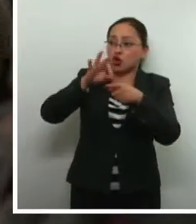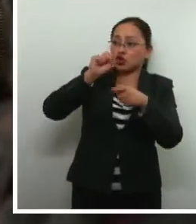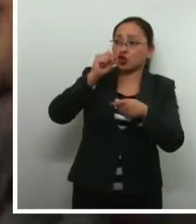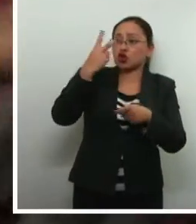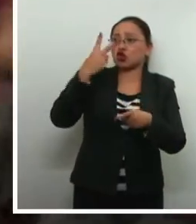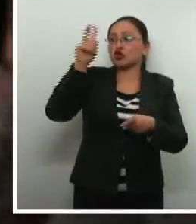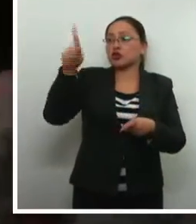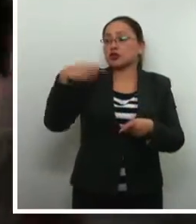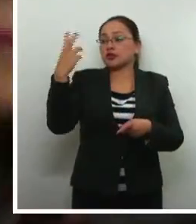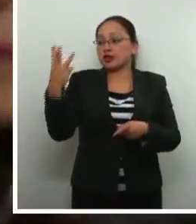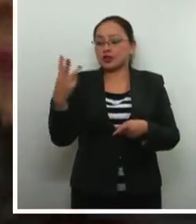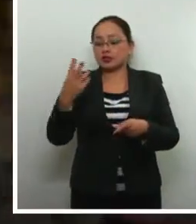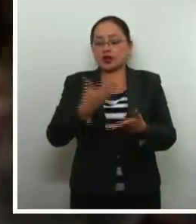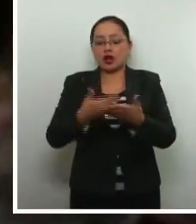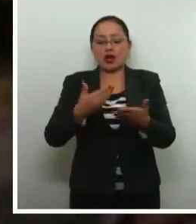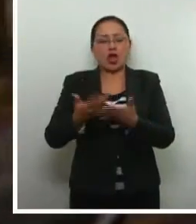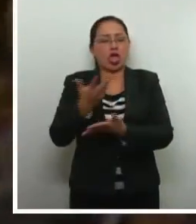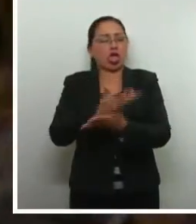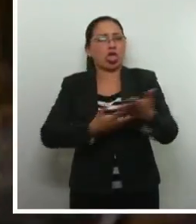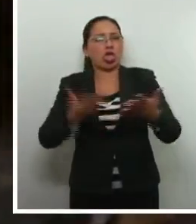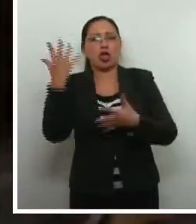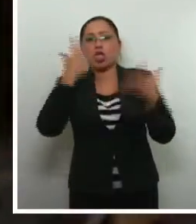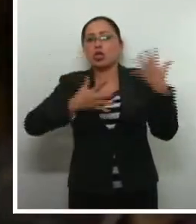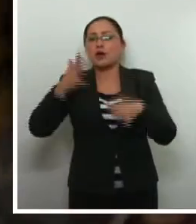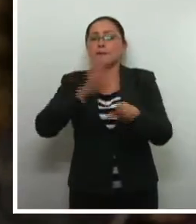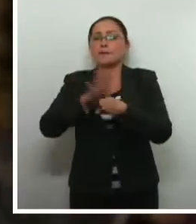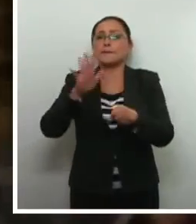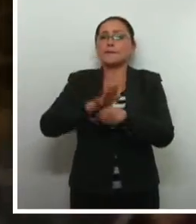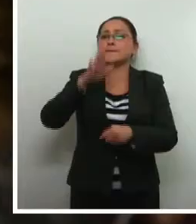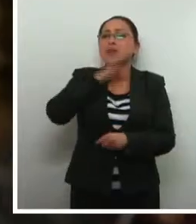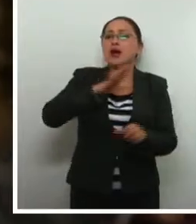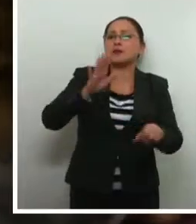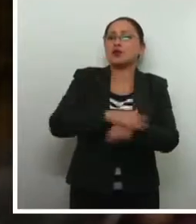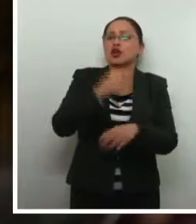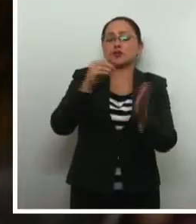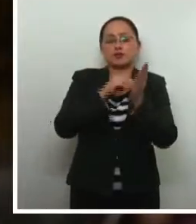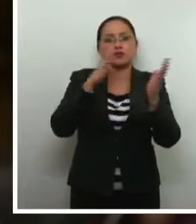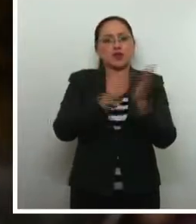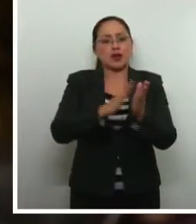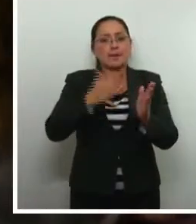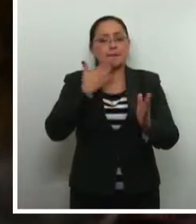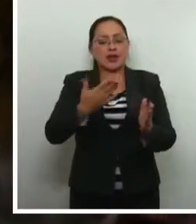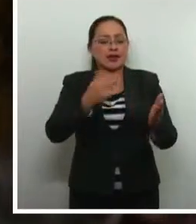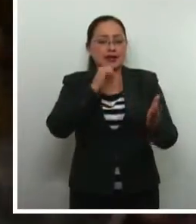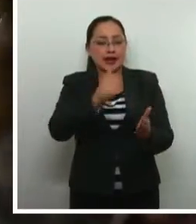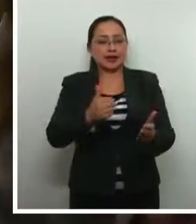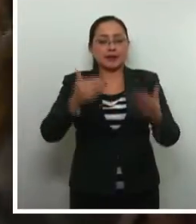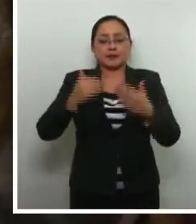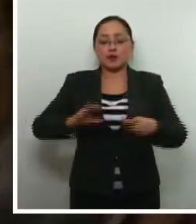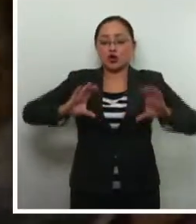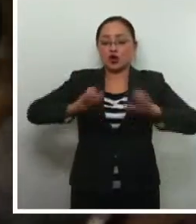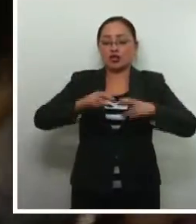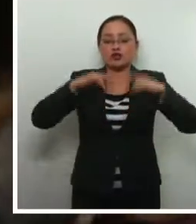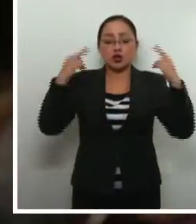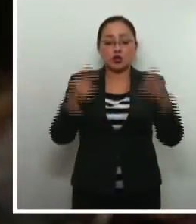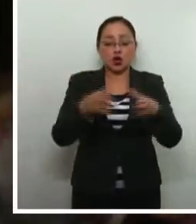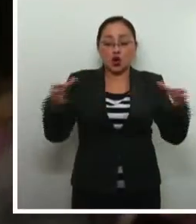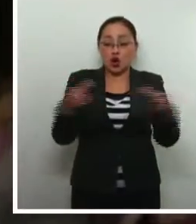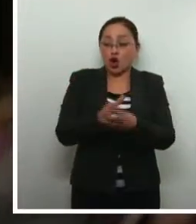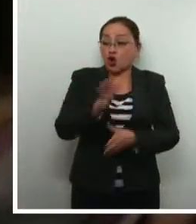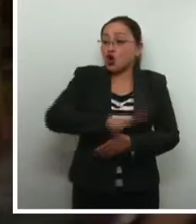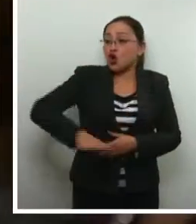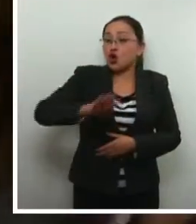hecho un menjurje porque no dispusimos bien. En el Congreso de la Unión, nuestro